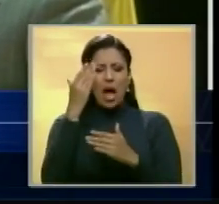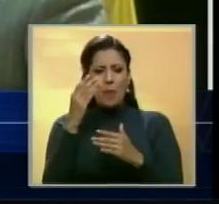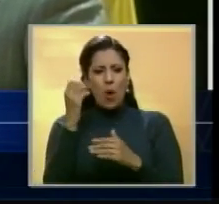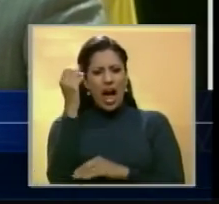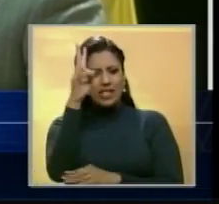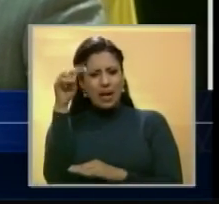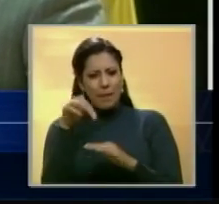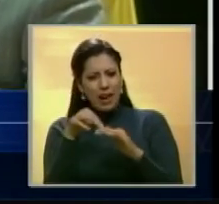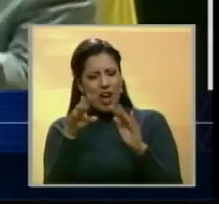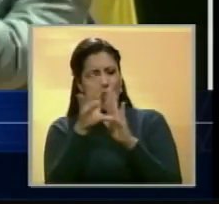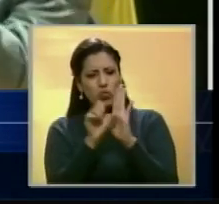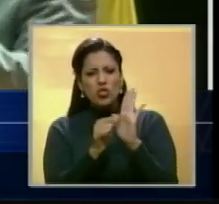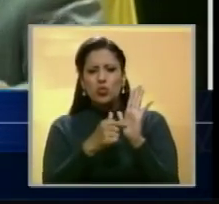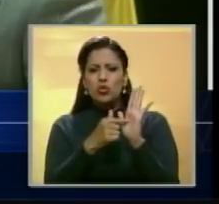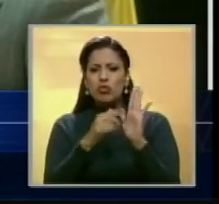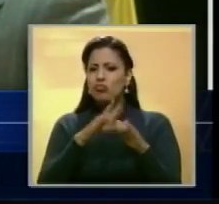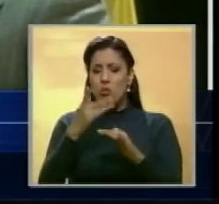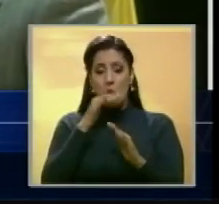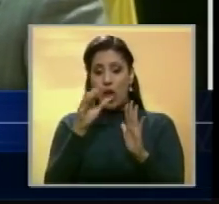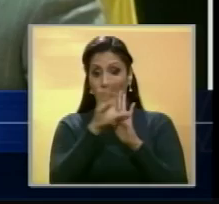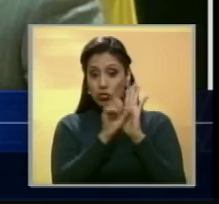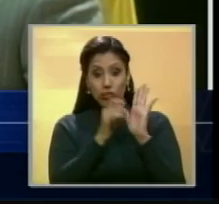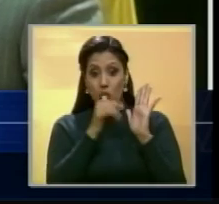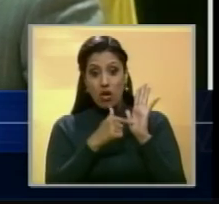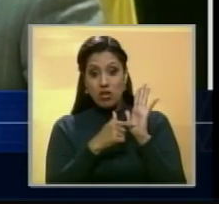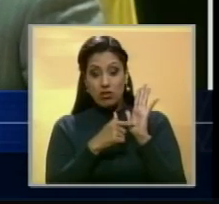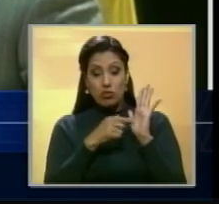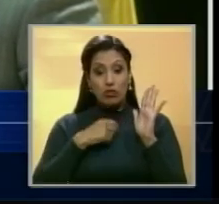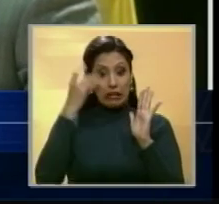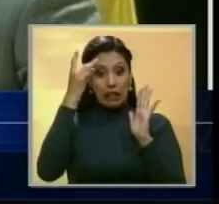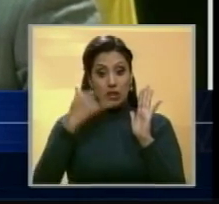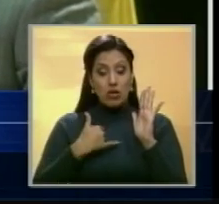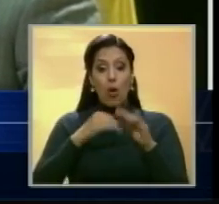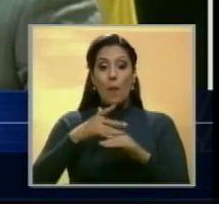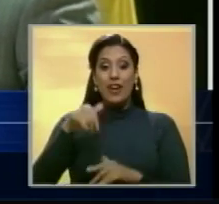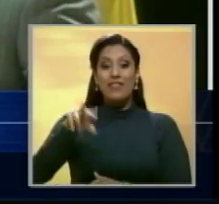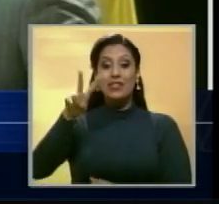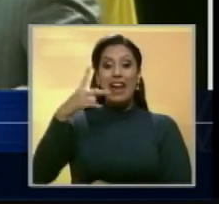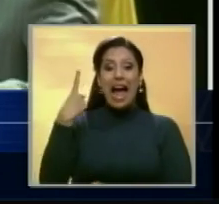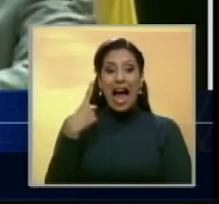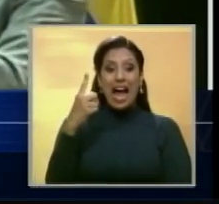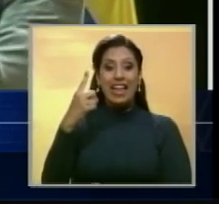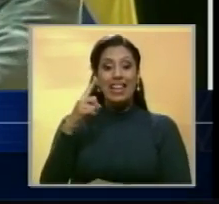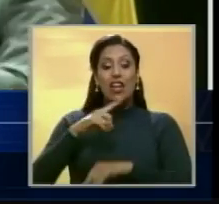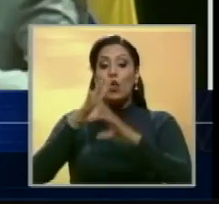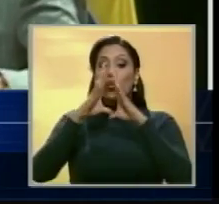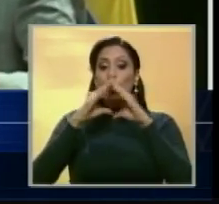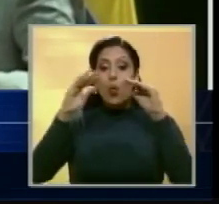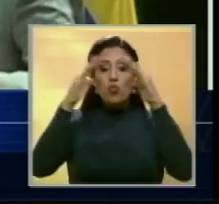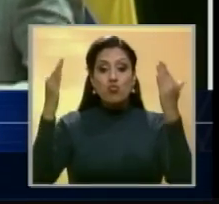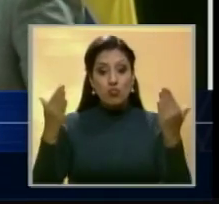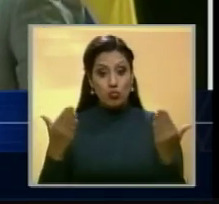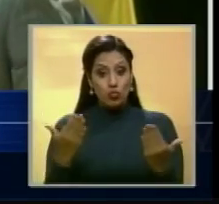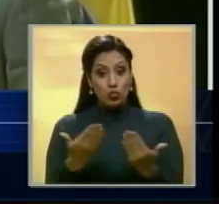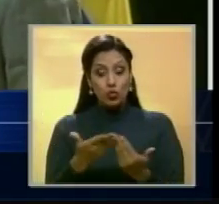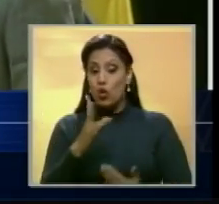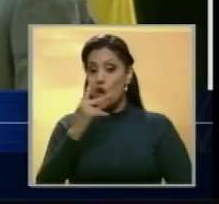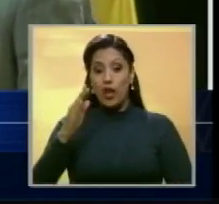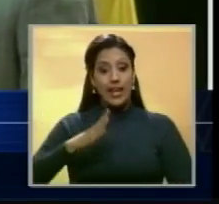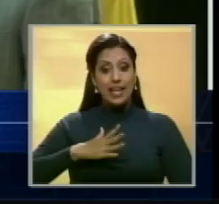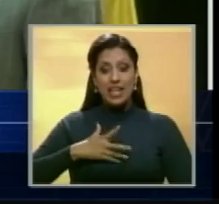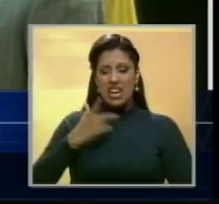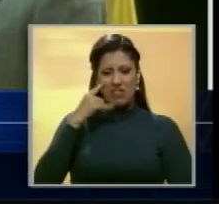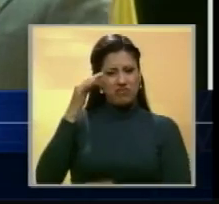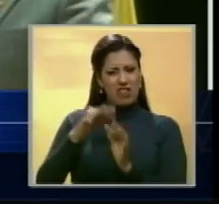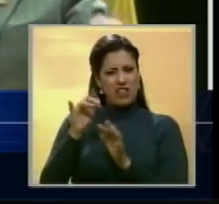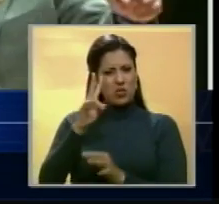constituyente, que no lo contemplaba la Constitución, porque en Venezuela llegó un momento que todo el mundo no quería lo que